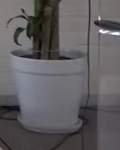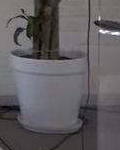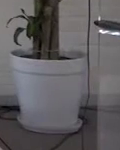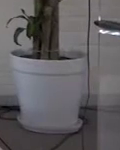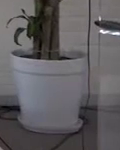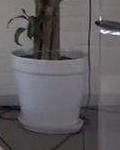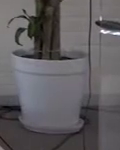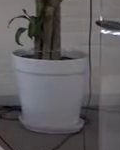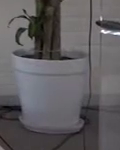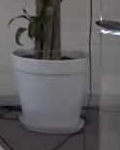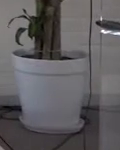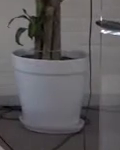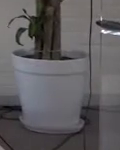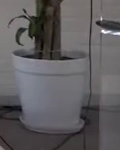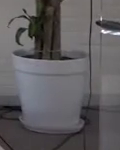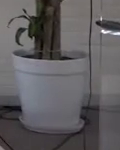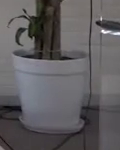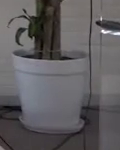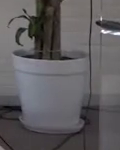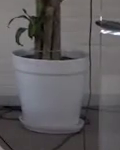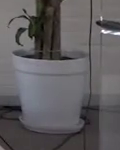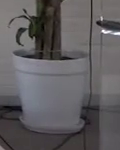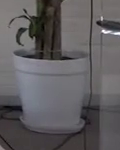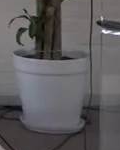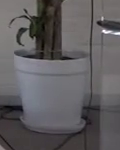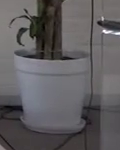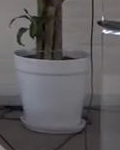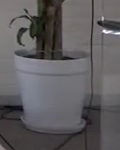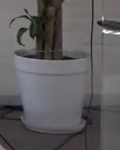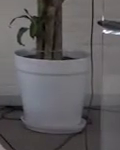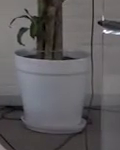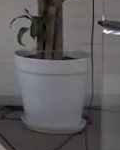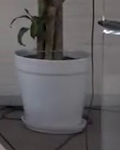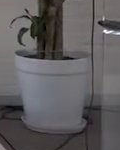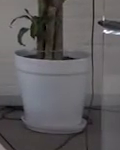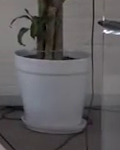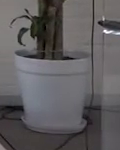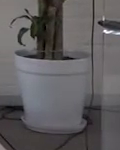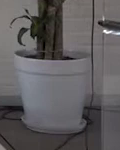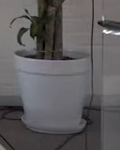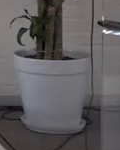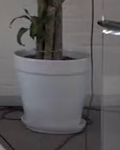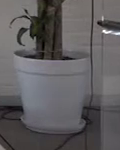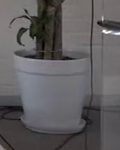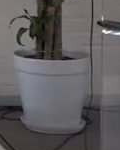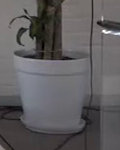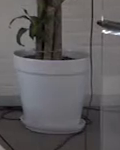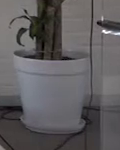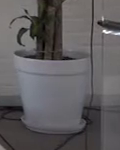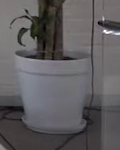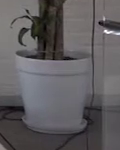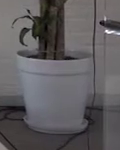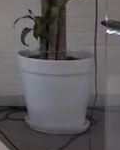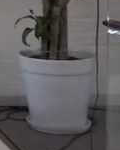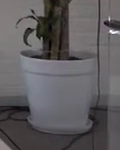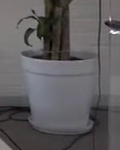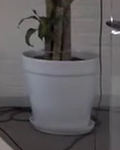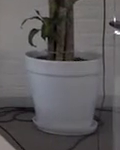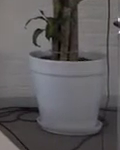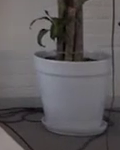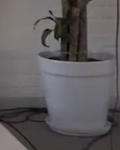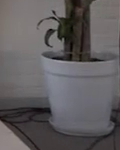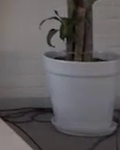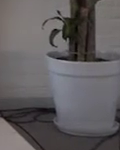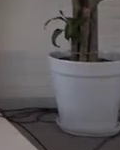paso. Primero es la persona, luego la tecnología. Piensen en la persona antes